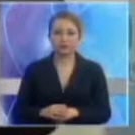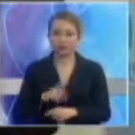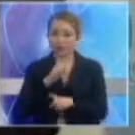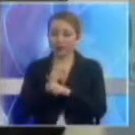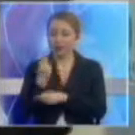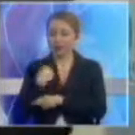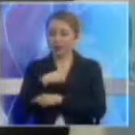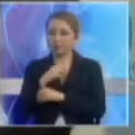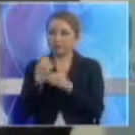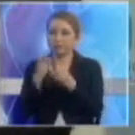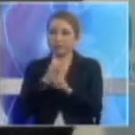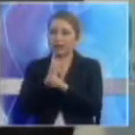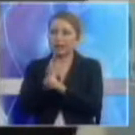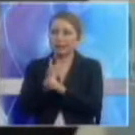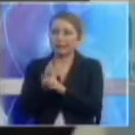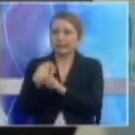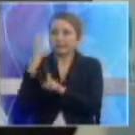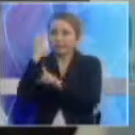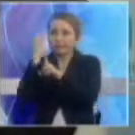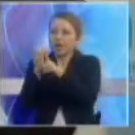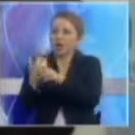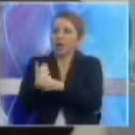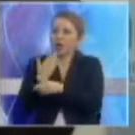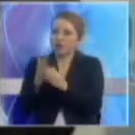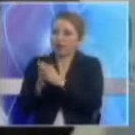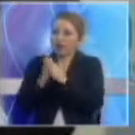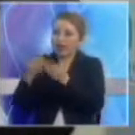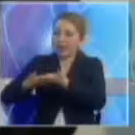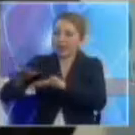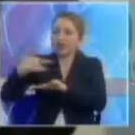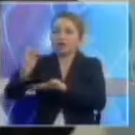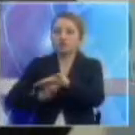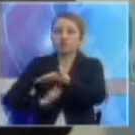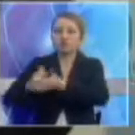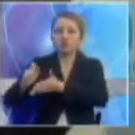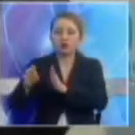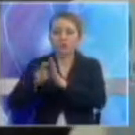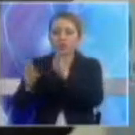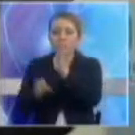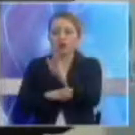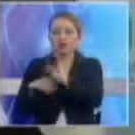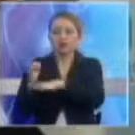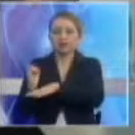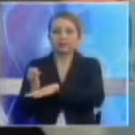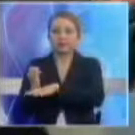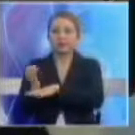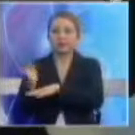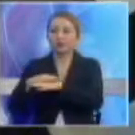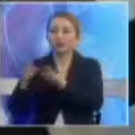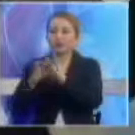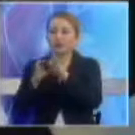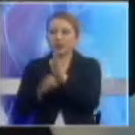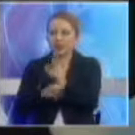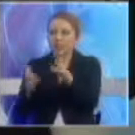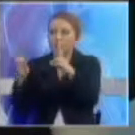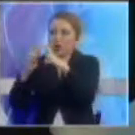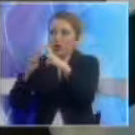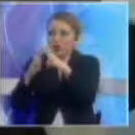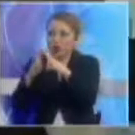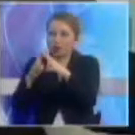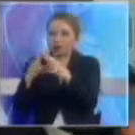absolutamente crítico que podamos expedir y que se apruebe el Código Ingenios, que es el Código Orgánico de los